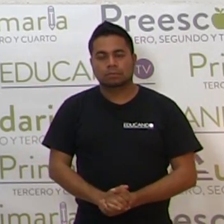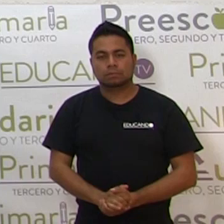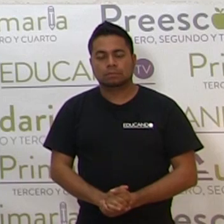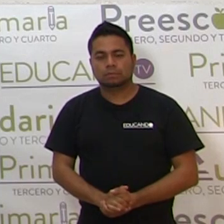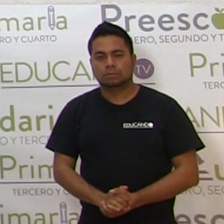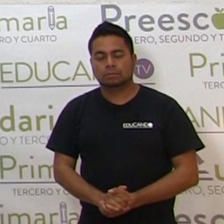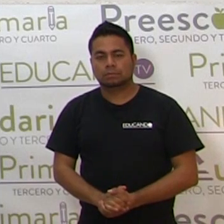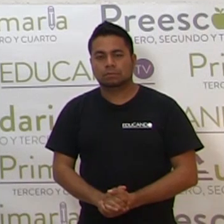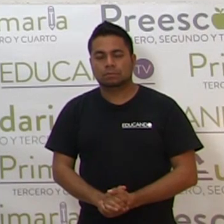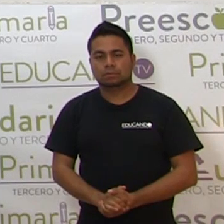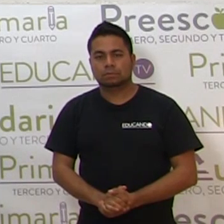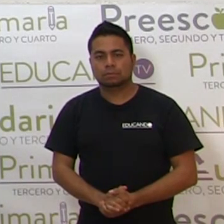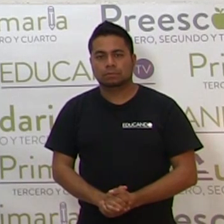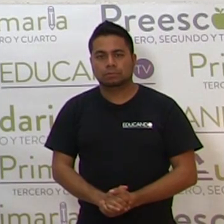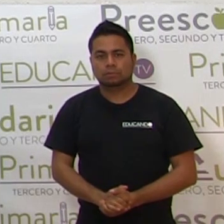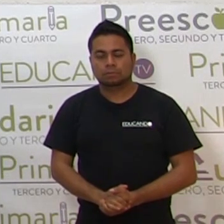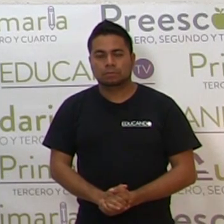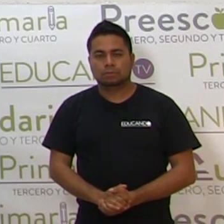mi